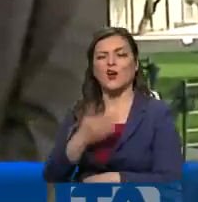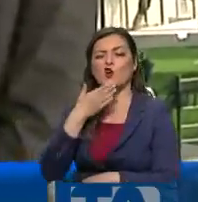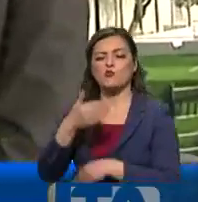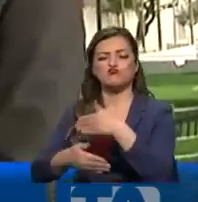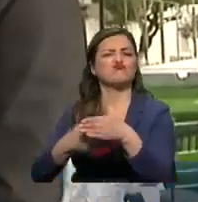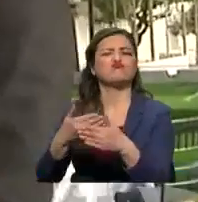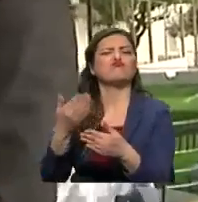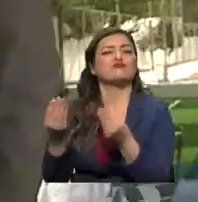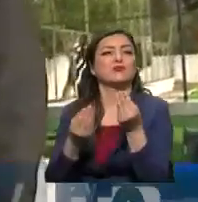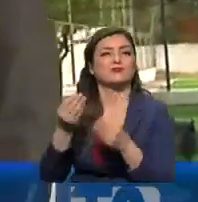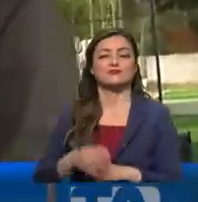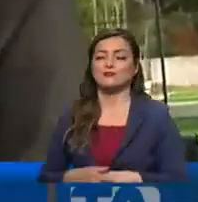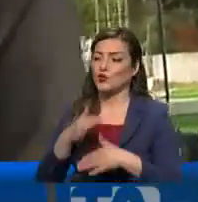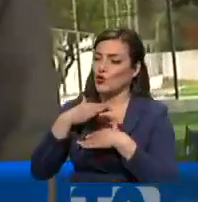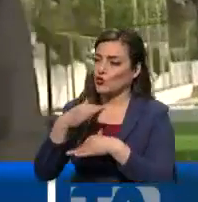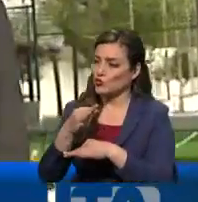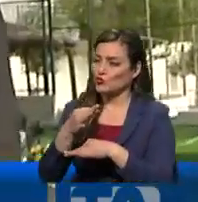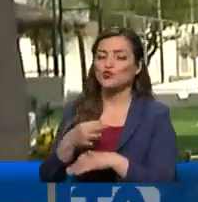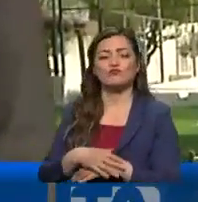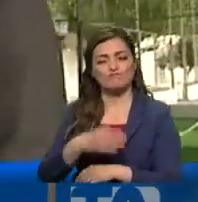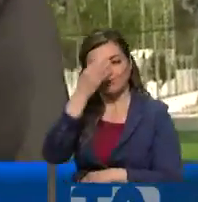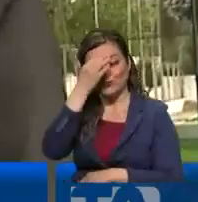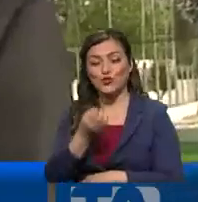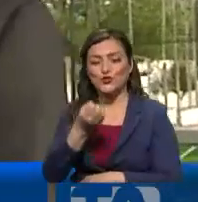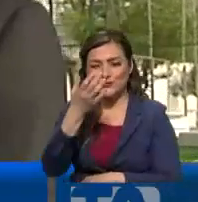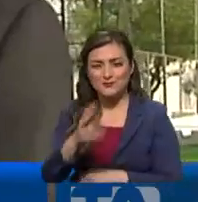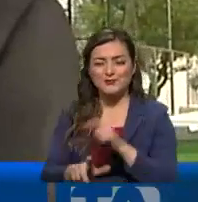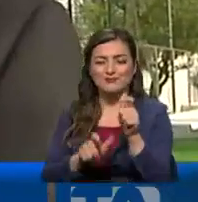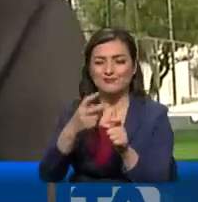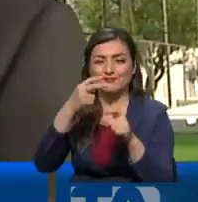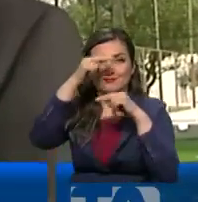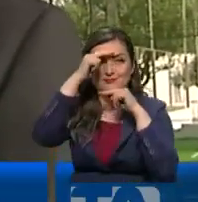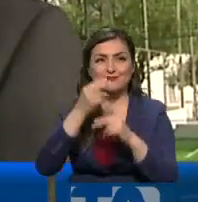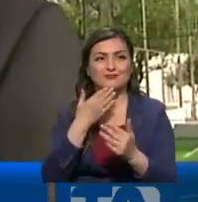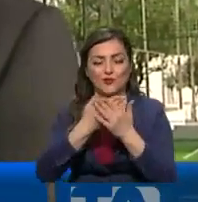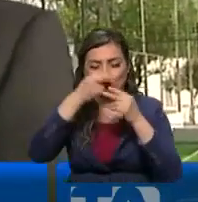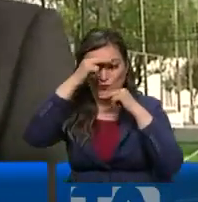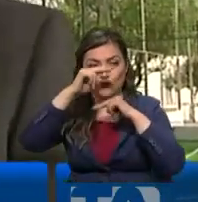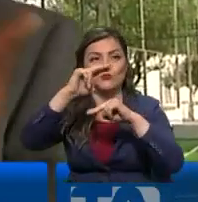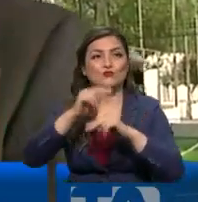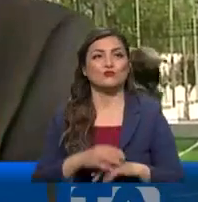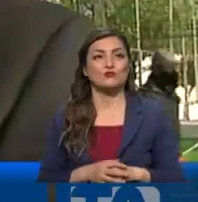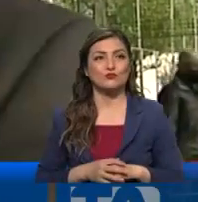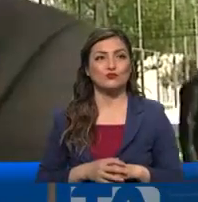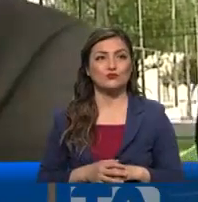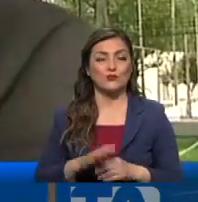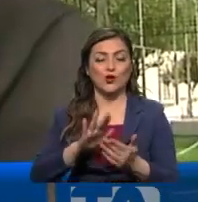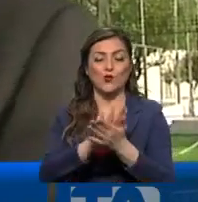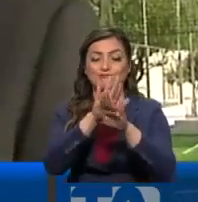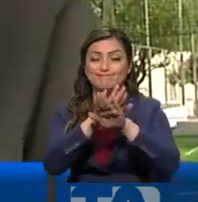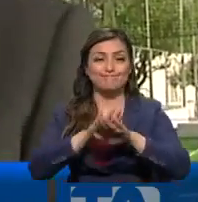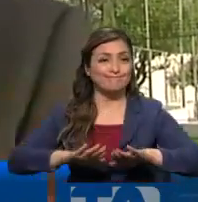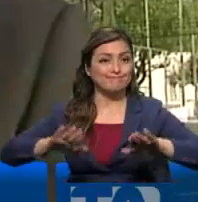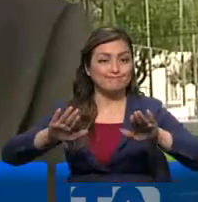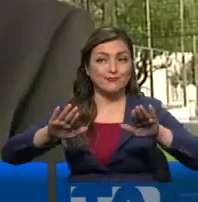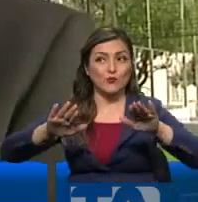acá? Qué gusto tenerlo aquí en casa. Buenos días, estimados televidentes. Para nosotros siempre será un honor y una gratitud poder culminar un periodo escolar.